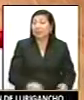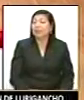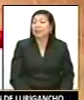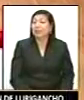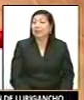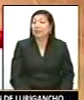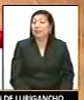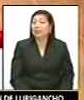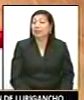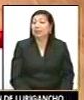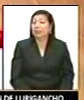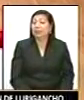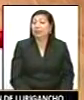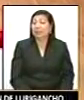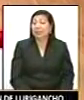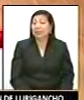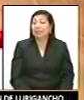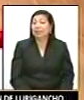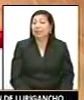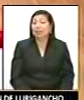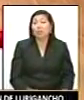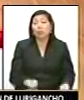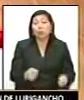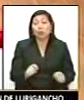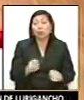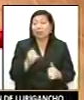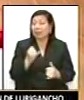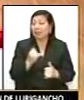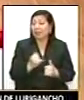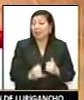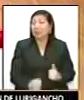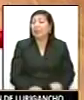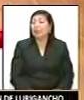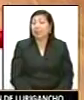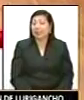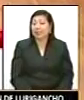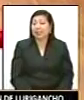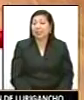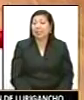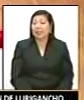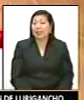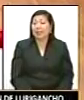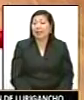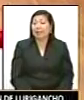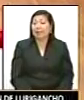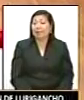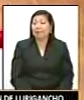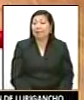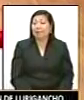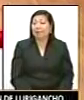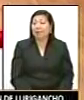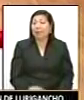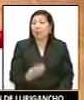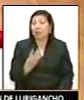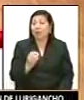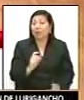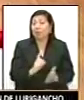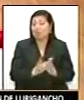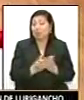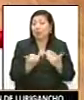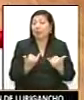ya en esta sesión vamos a dar por concluida, siendo a las 5:40 de la tarde,